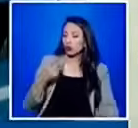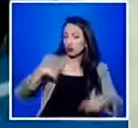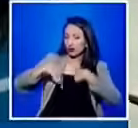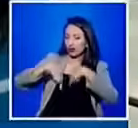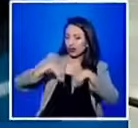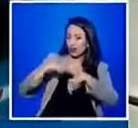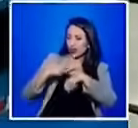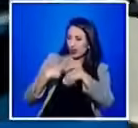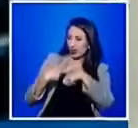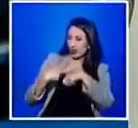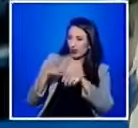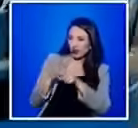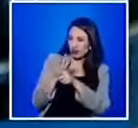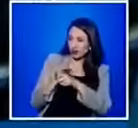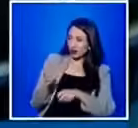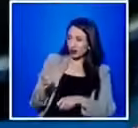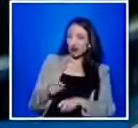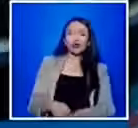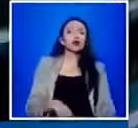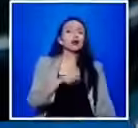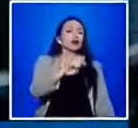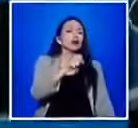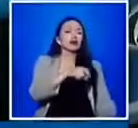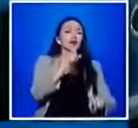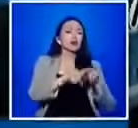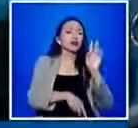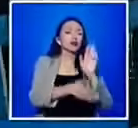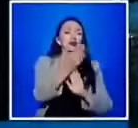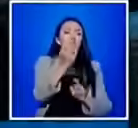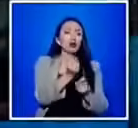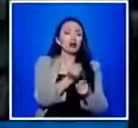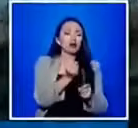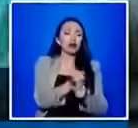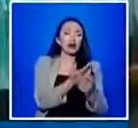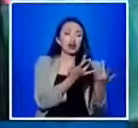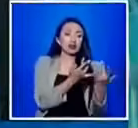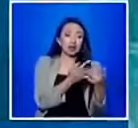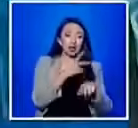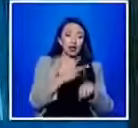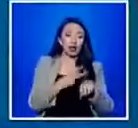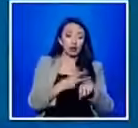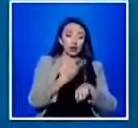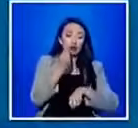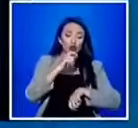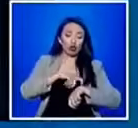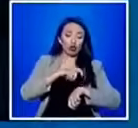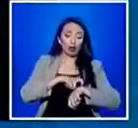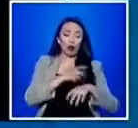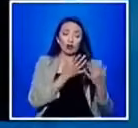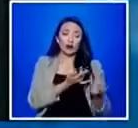ocasiones como que pasan llenas, ¿no? Pasan llenas y no se puede coger para ir a trabajar, toca esperar, o a veces largos minutos, pero nos toca aguantar